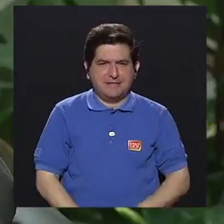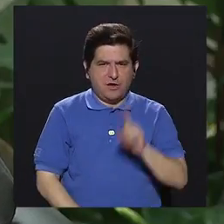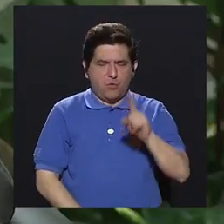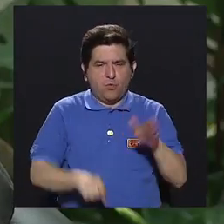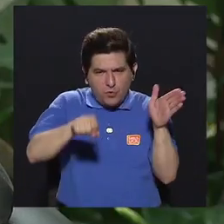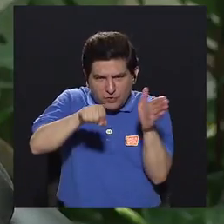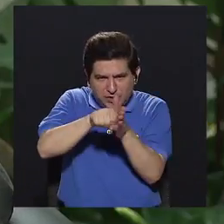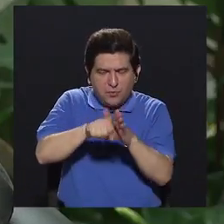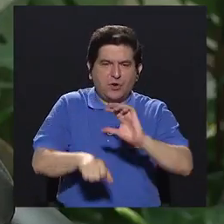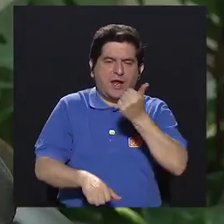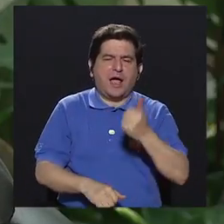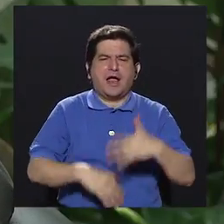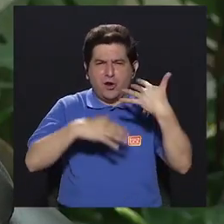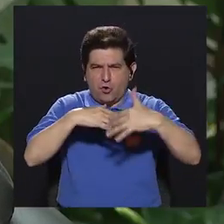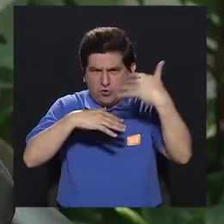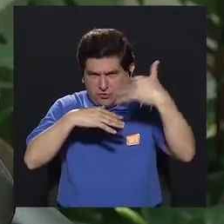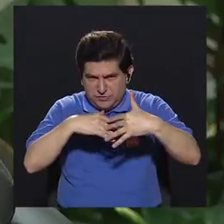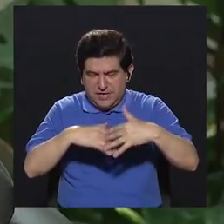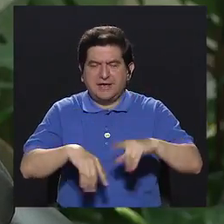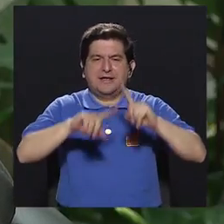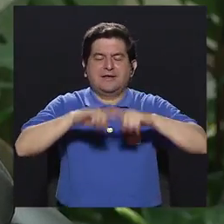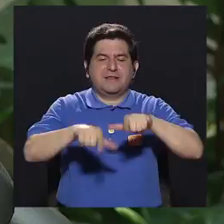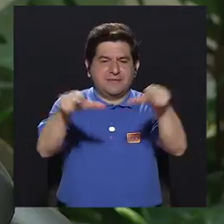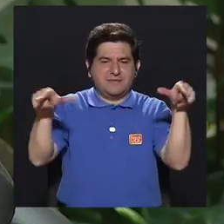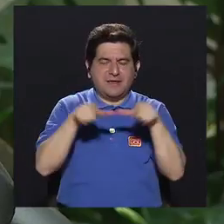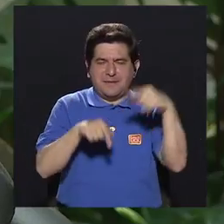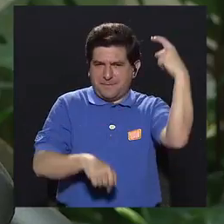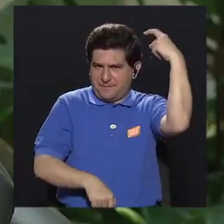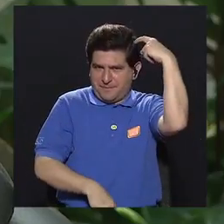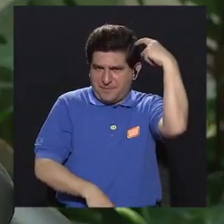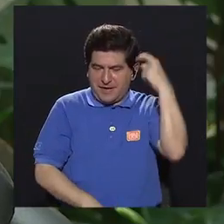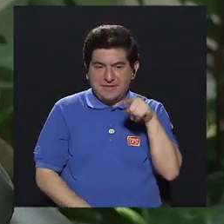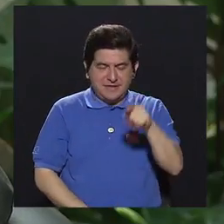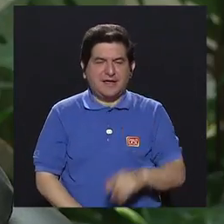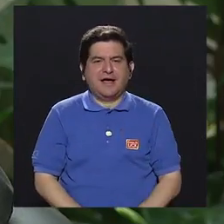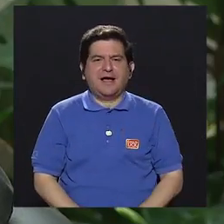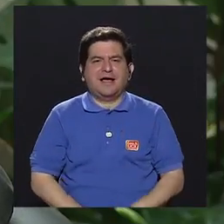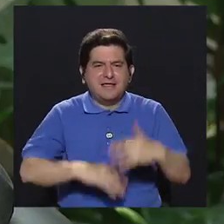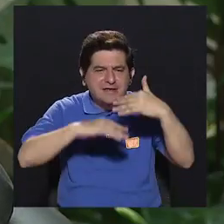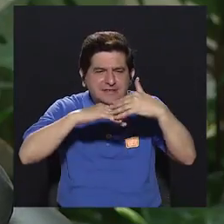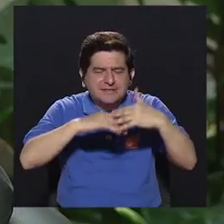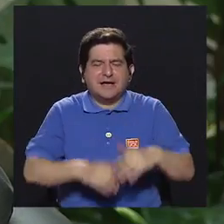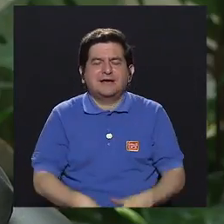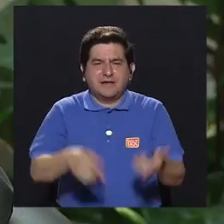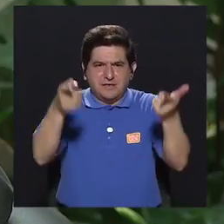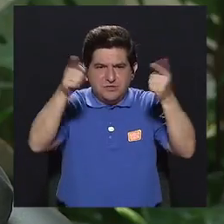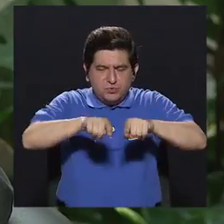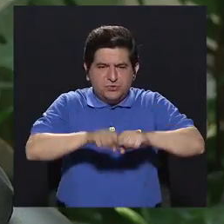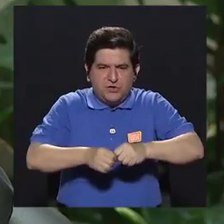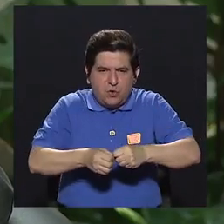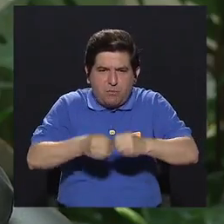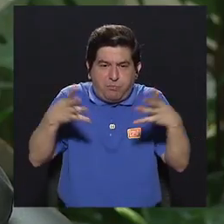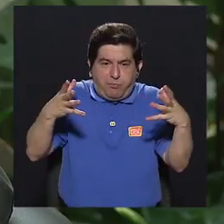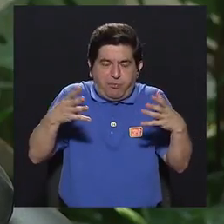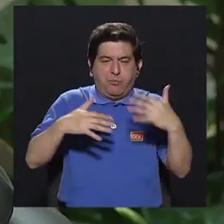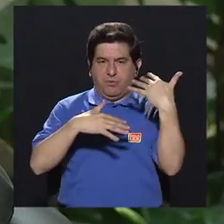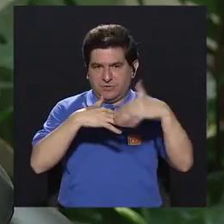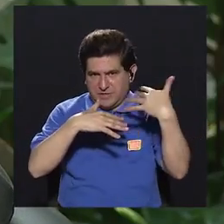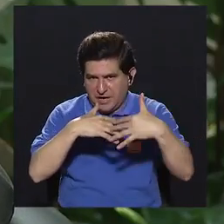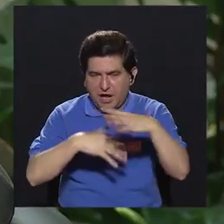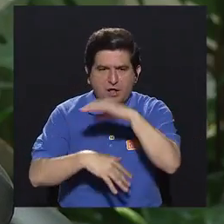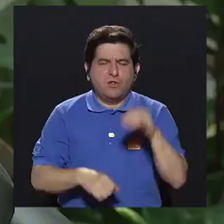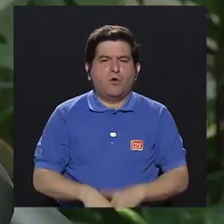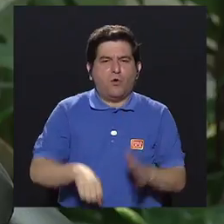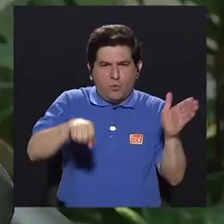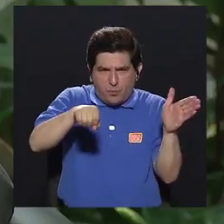es isquémico y hemorrágico. Todo va a depender de la zona del cerebro donde estaba ese vaso que se reventó, si es hemorrágico, o